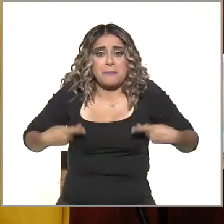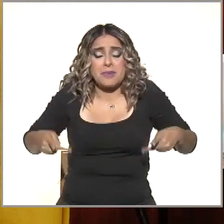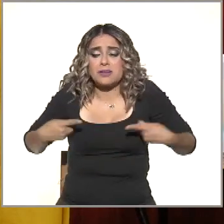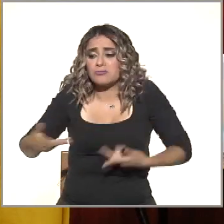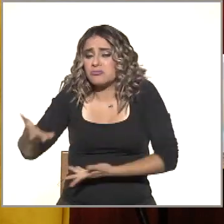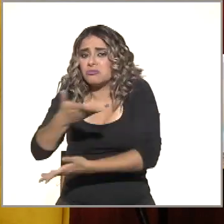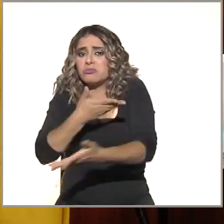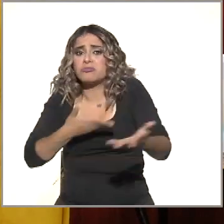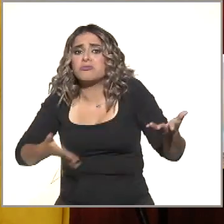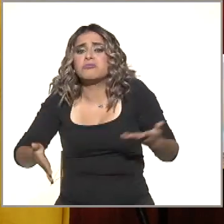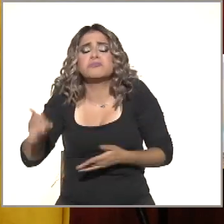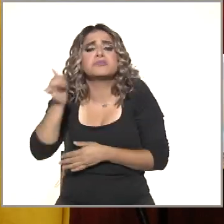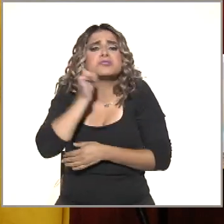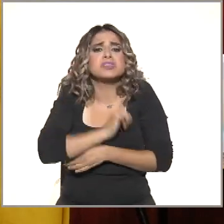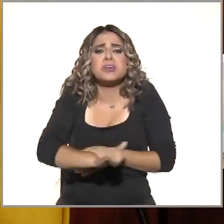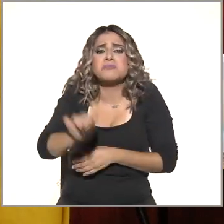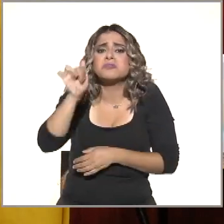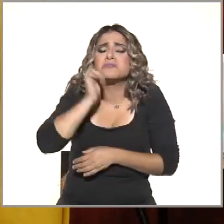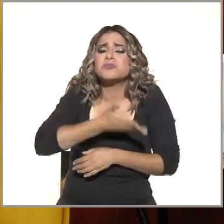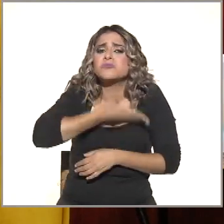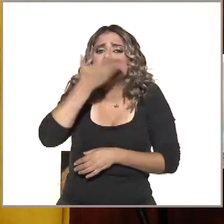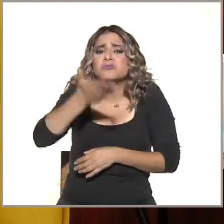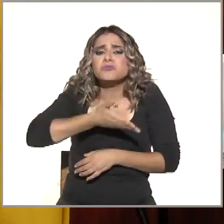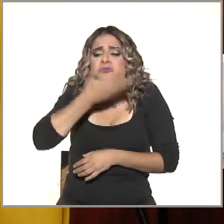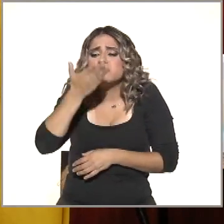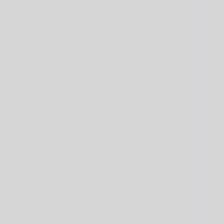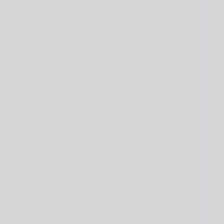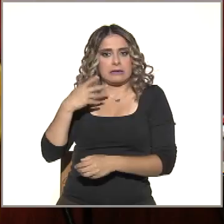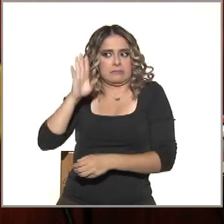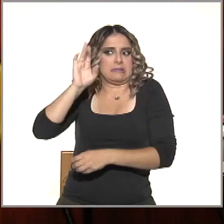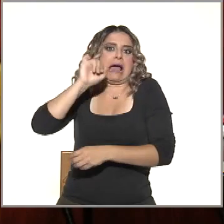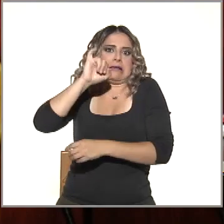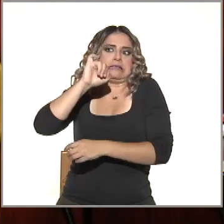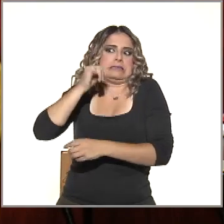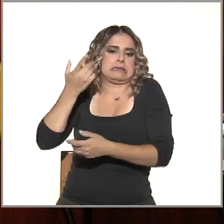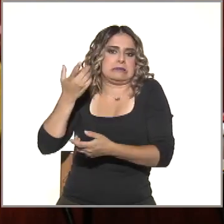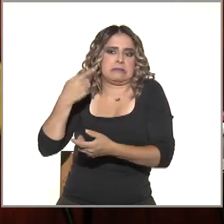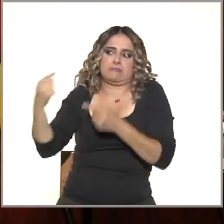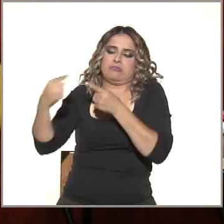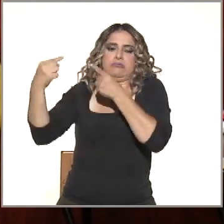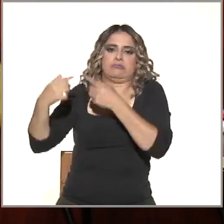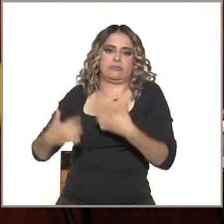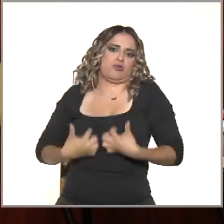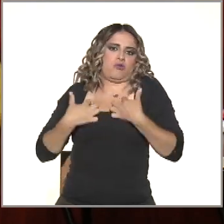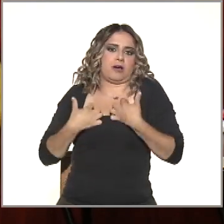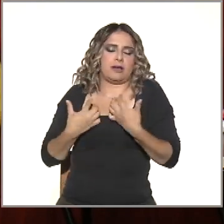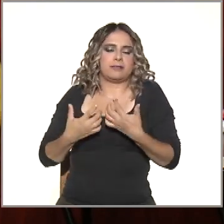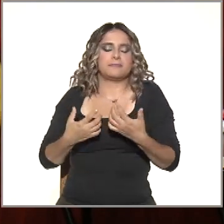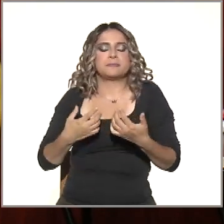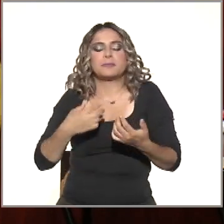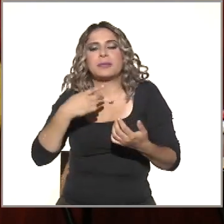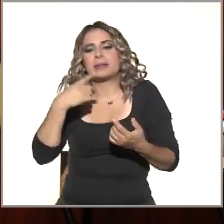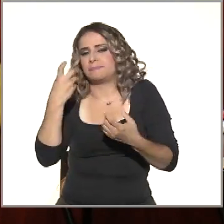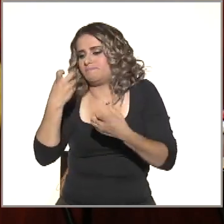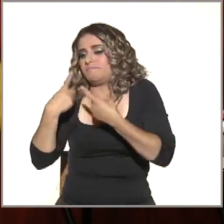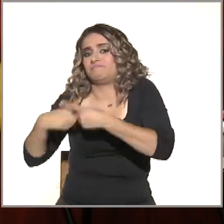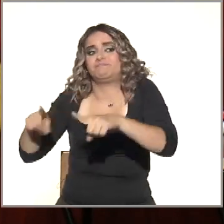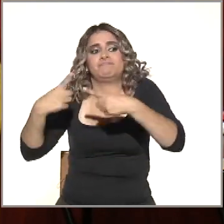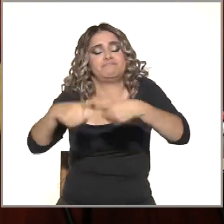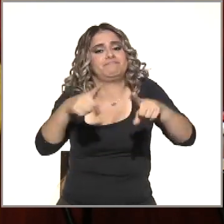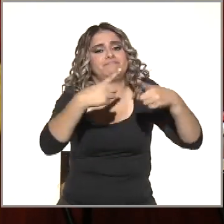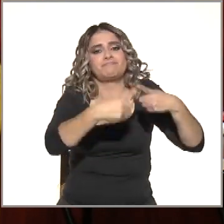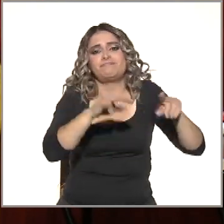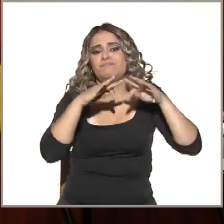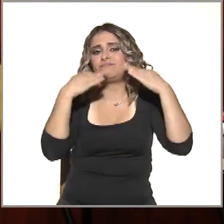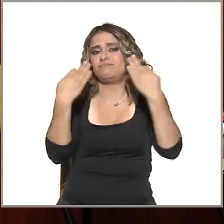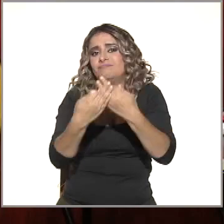está llena de momentos de aprecio y de censura. Hay maneras de hablar, y estas maneras